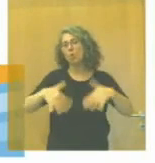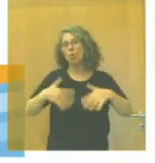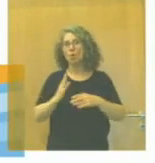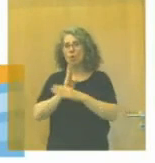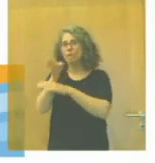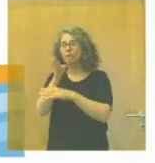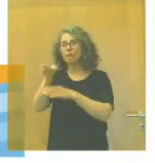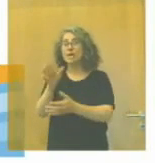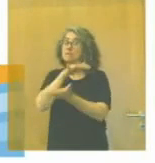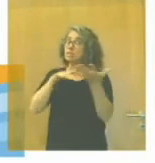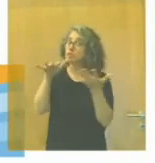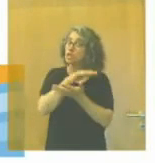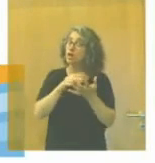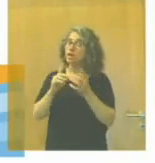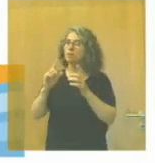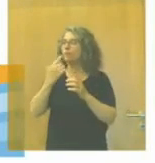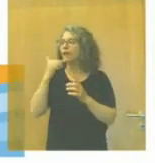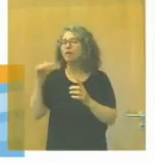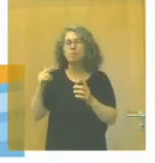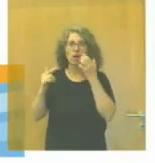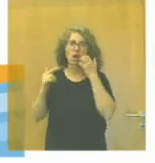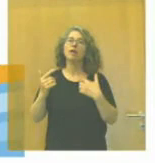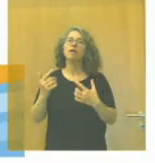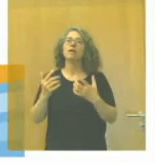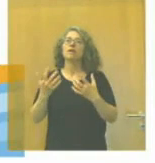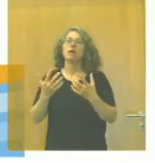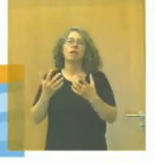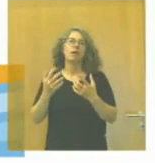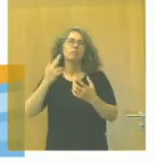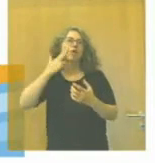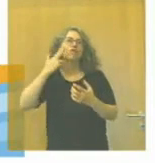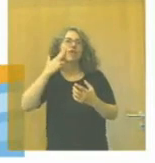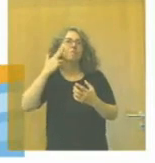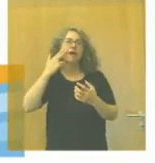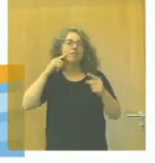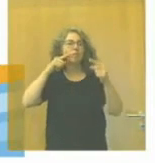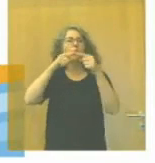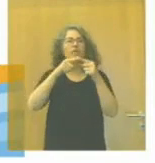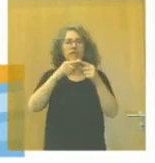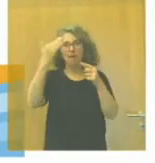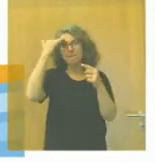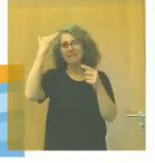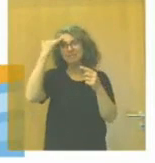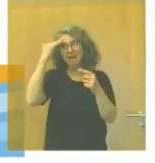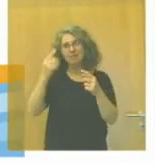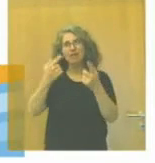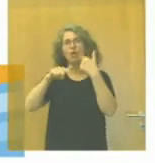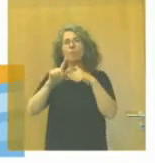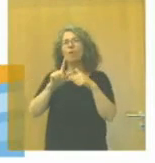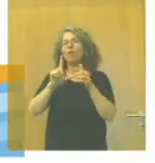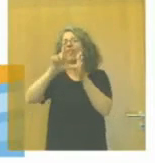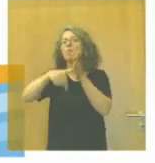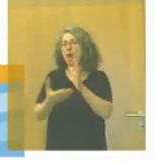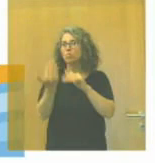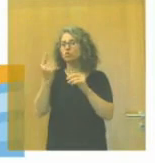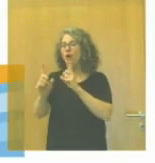en situaciones complejas como son, por ejemplo, las alteraciones desde el punto de vista mental. Tengo